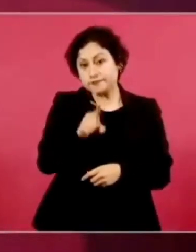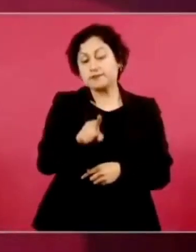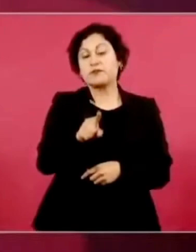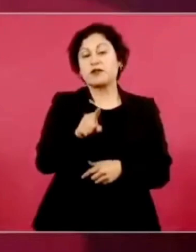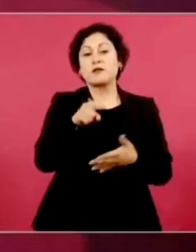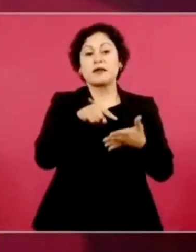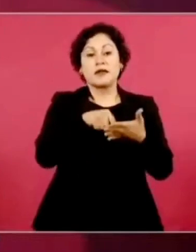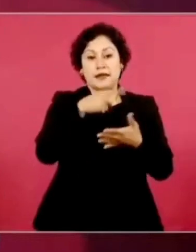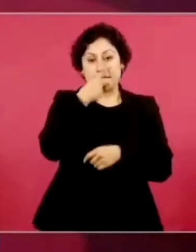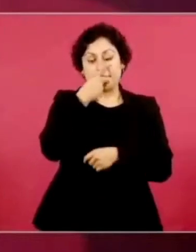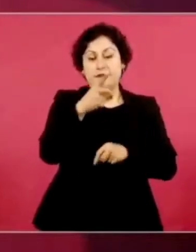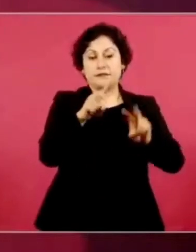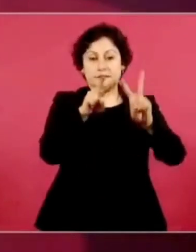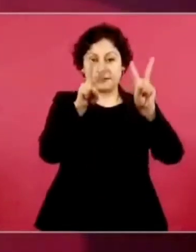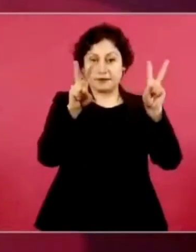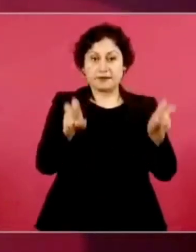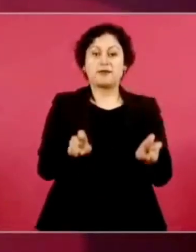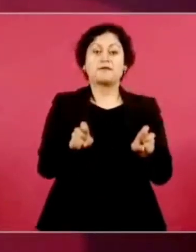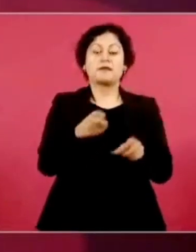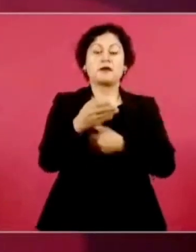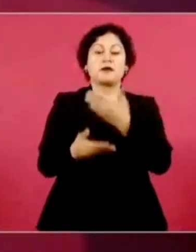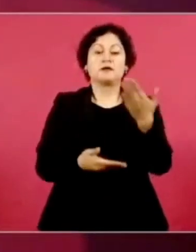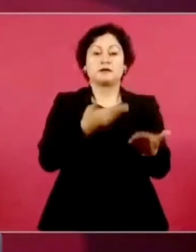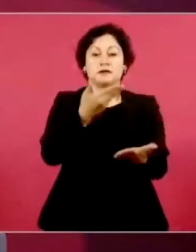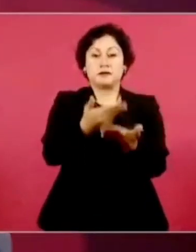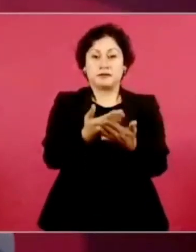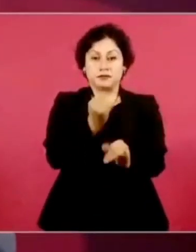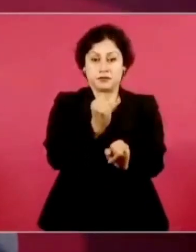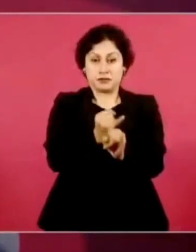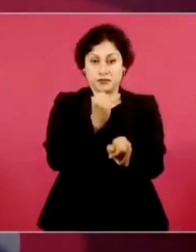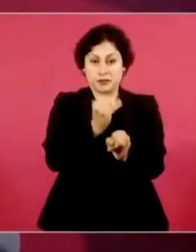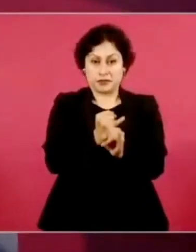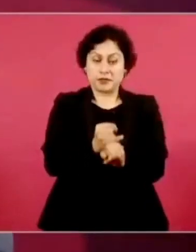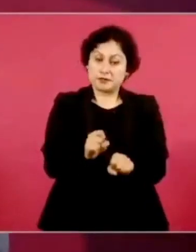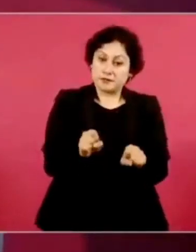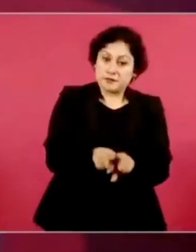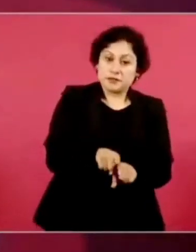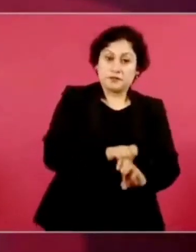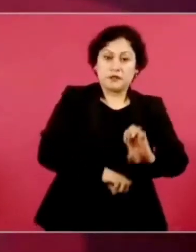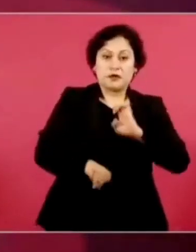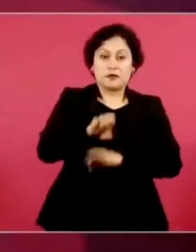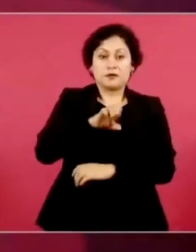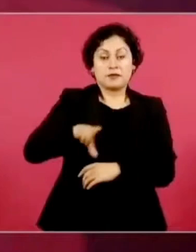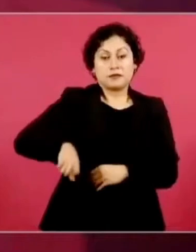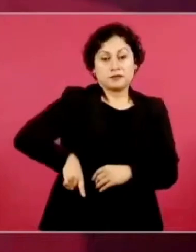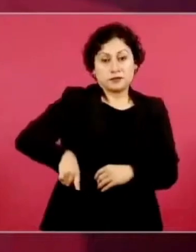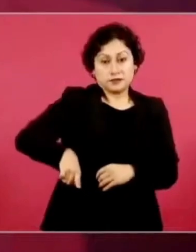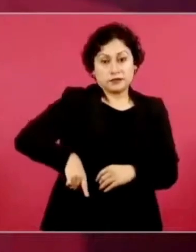de Internet que presta la empresa del Estado, de la misma manera que la